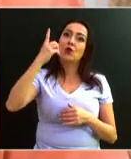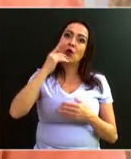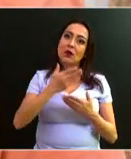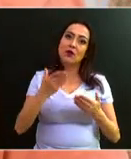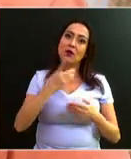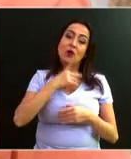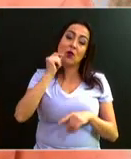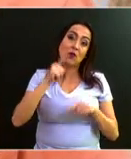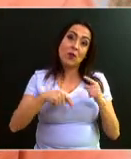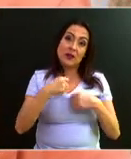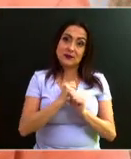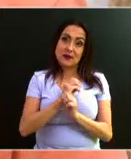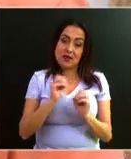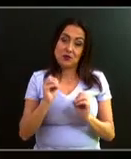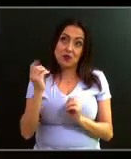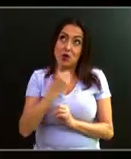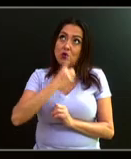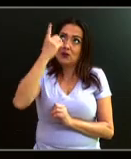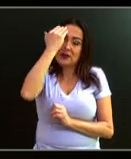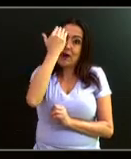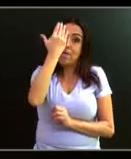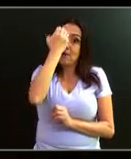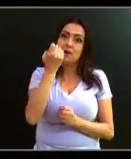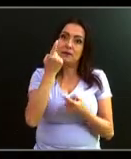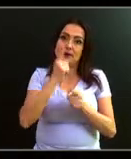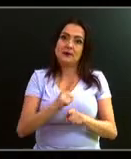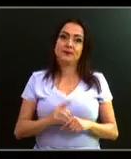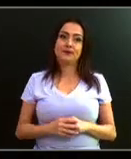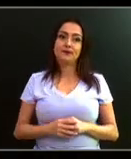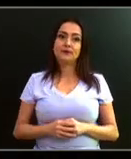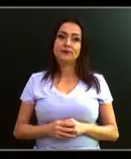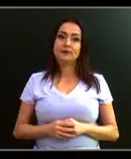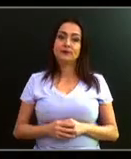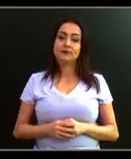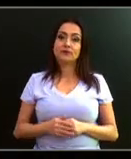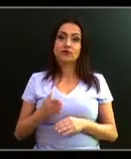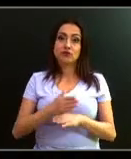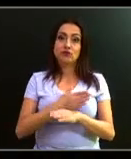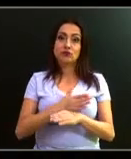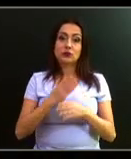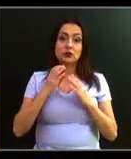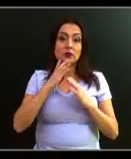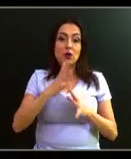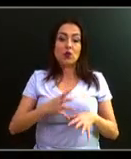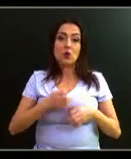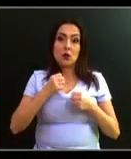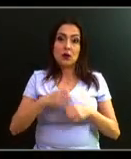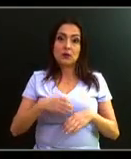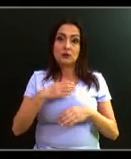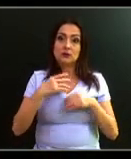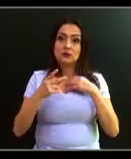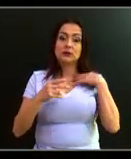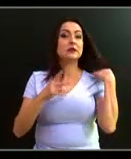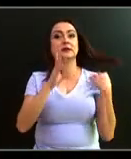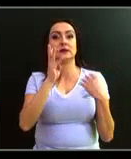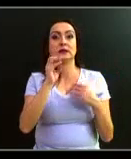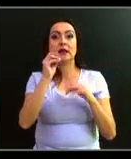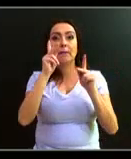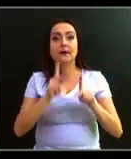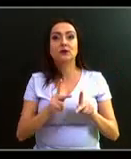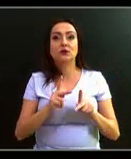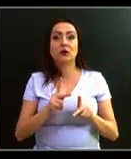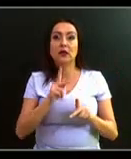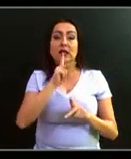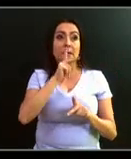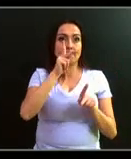Dios no se puede hacer nada, y solo Dios sabrá por qué suceden las cosas. En la recuperación de los cuerpos participaron unas 60 personas,